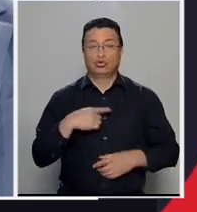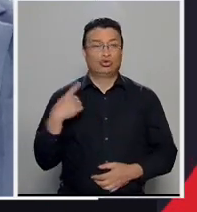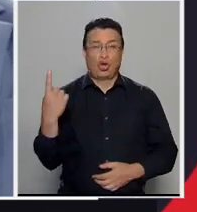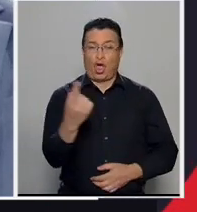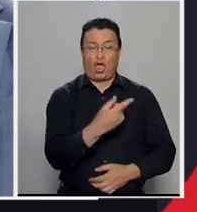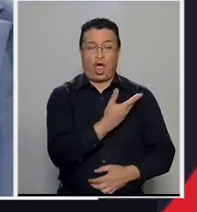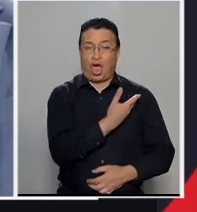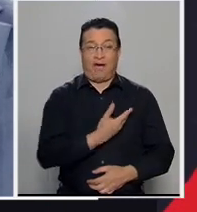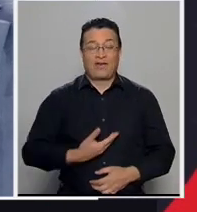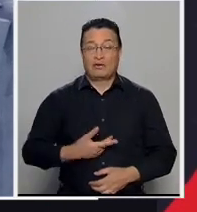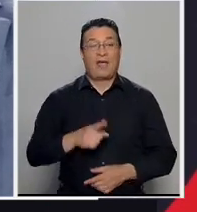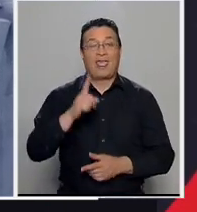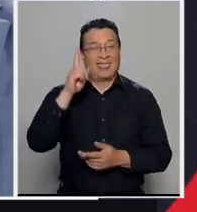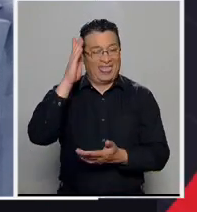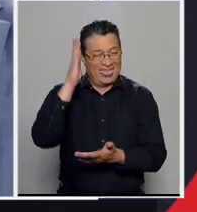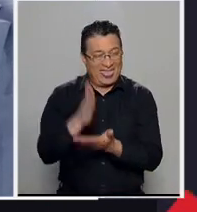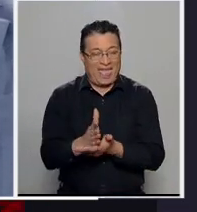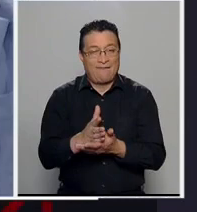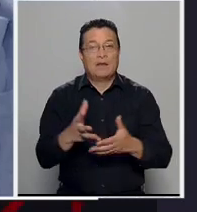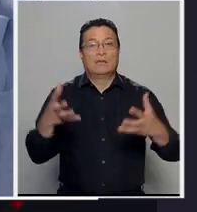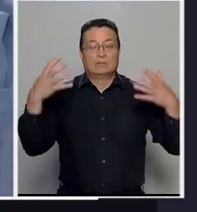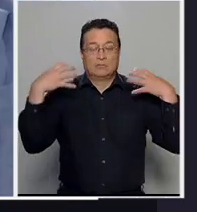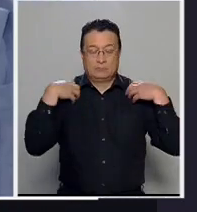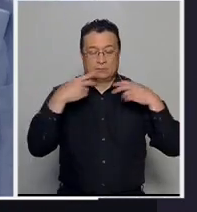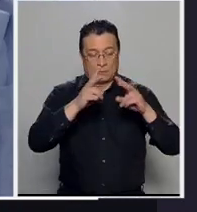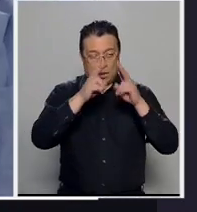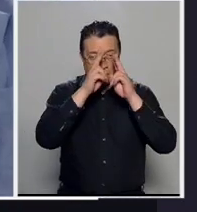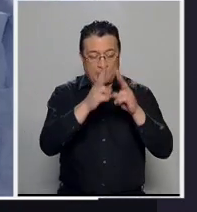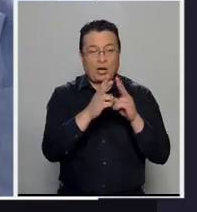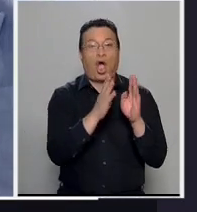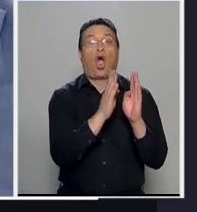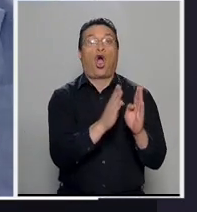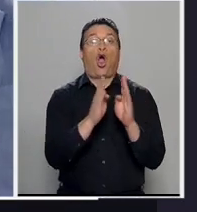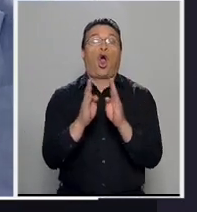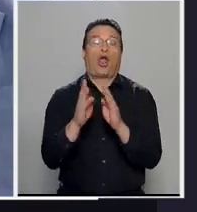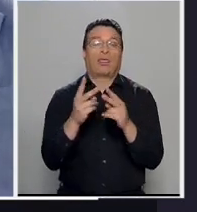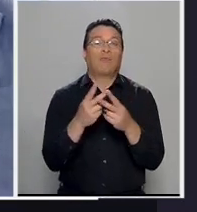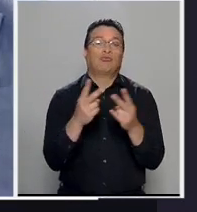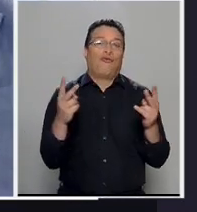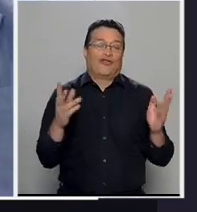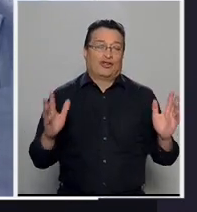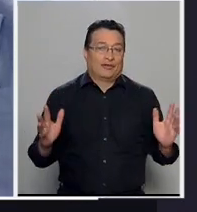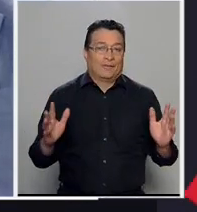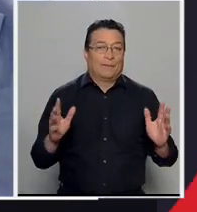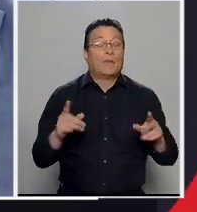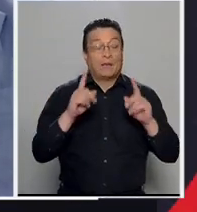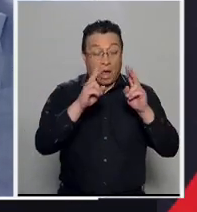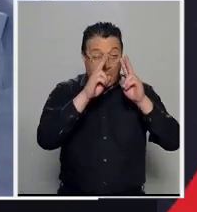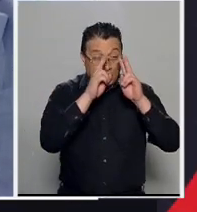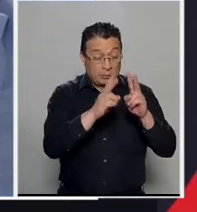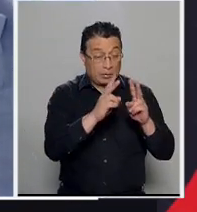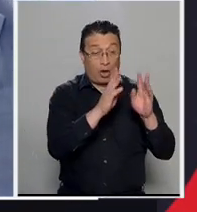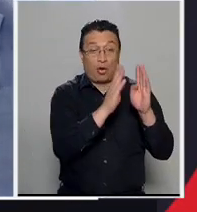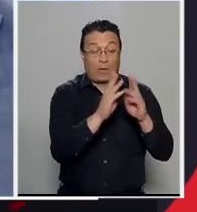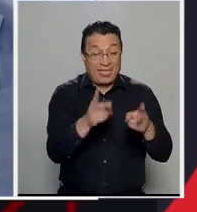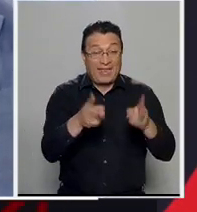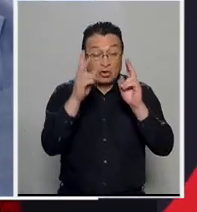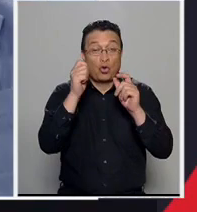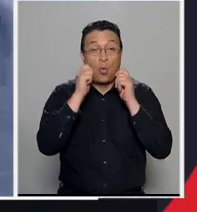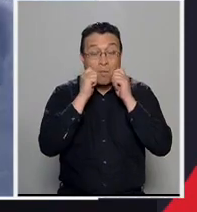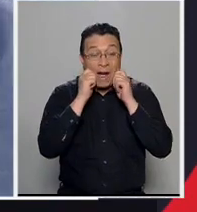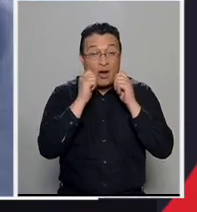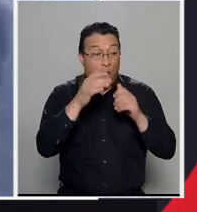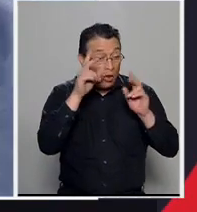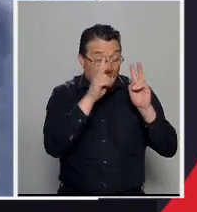tiene el deber de hacer respetar el orden público y por lo tanto respetando los derechos humanos como